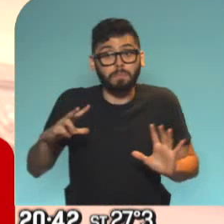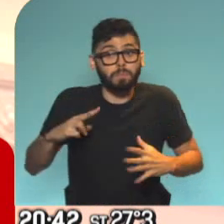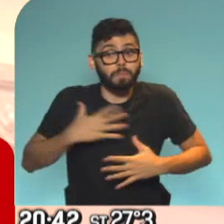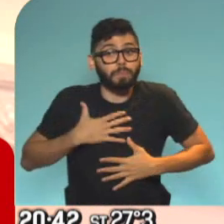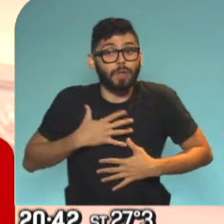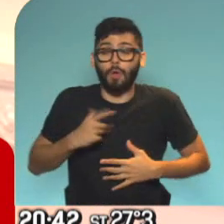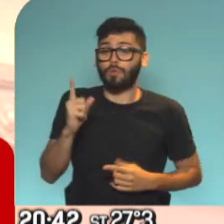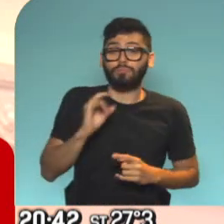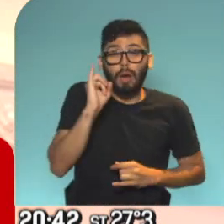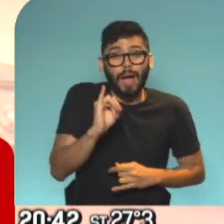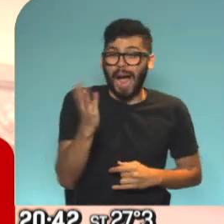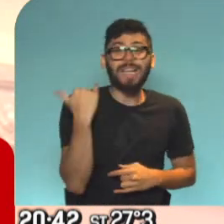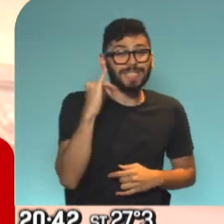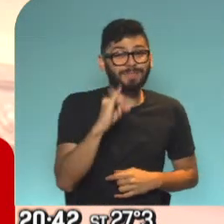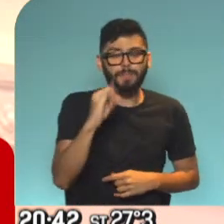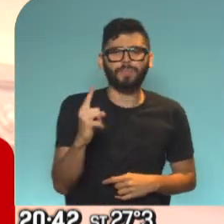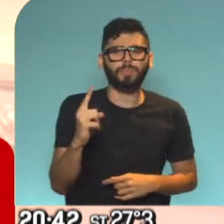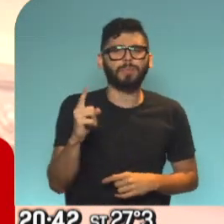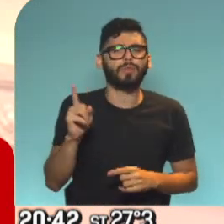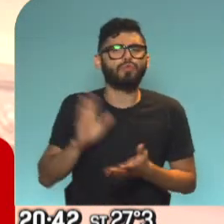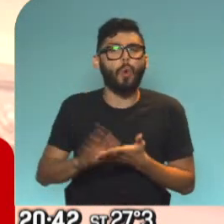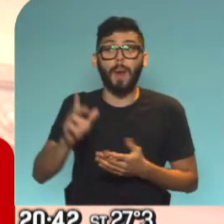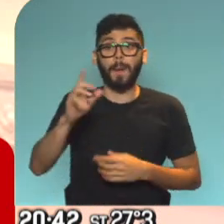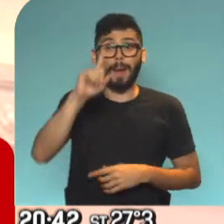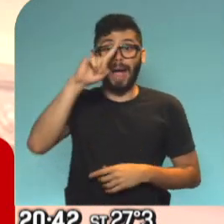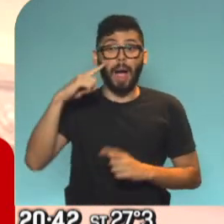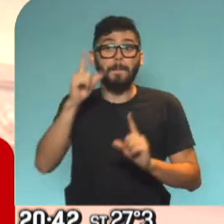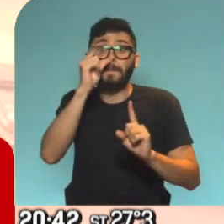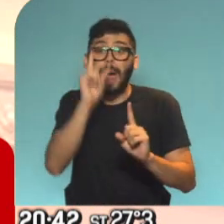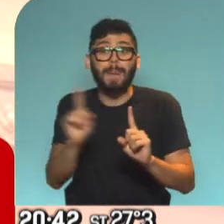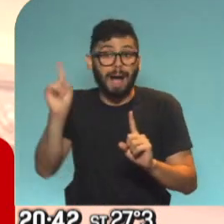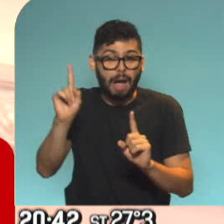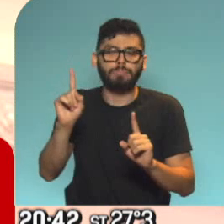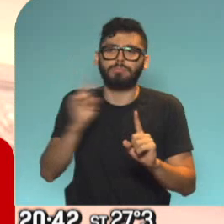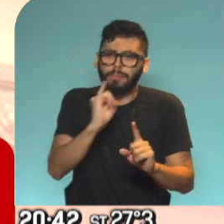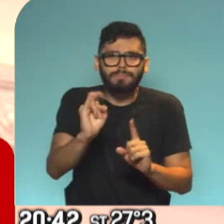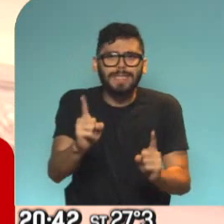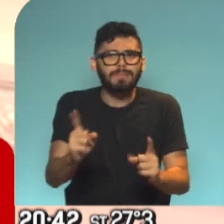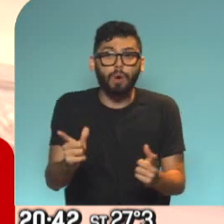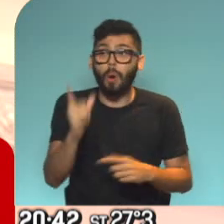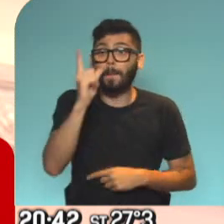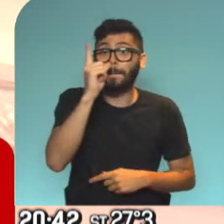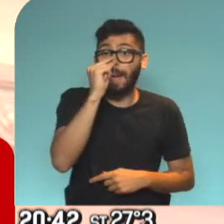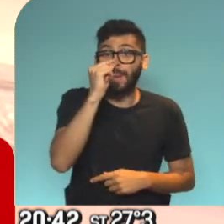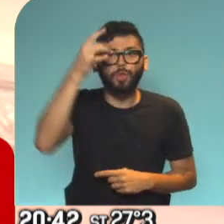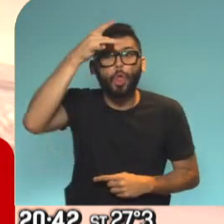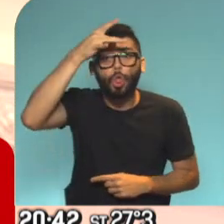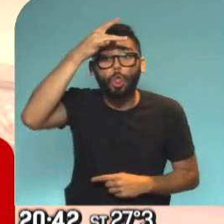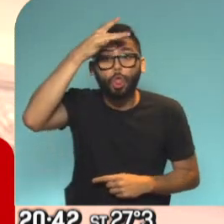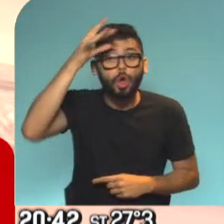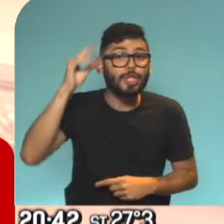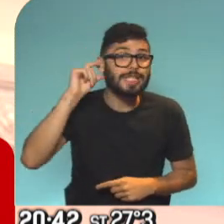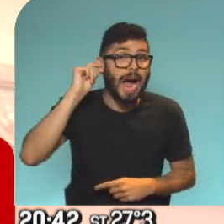su padre, contaba el día de ayer, hacía referencia a esto. Su padre con 12 años que tuvo